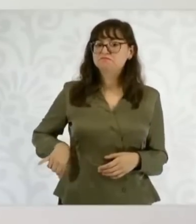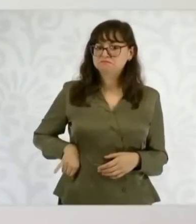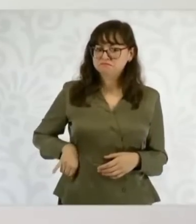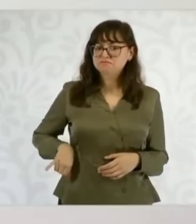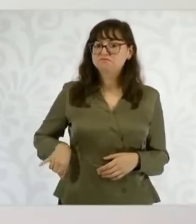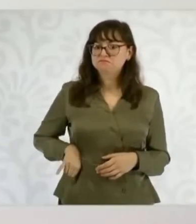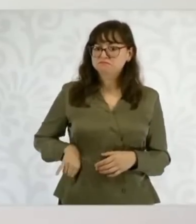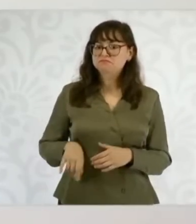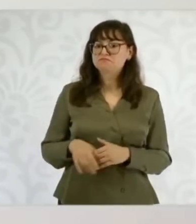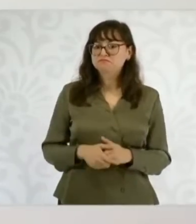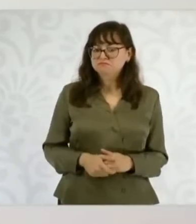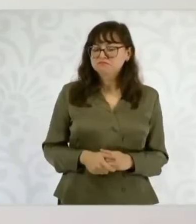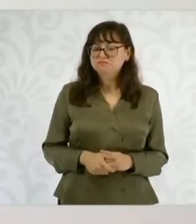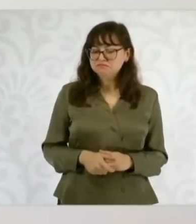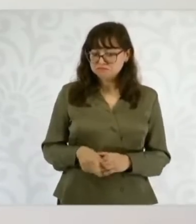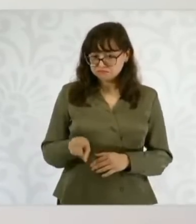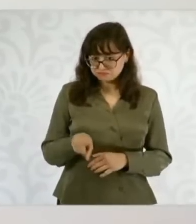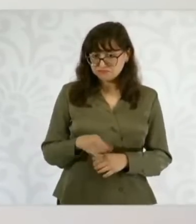investigación,